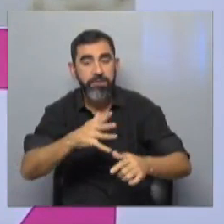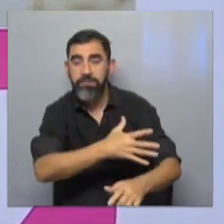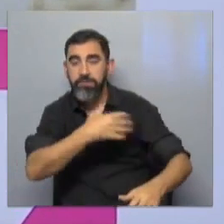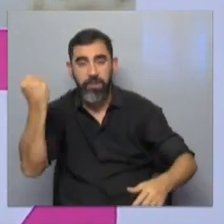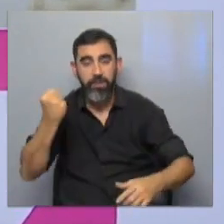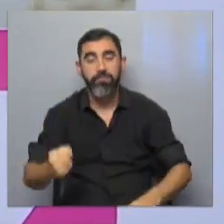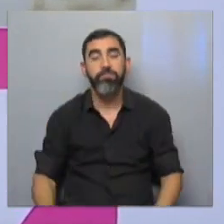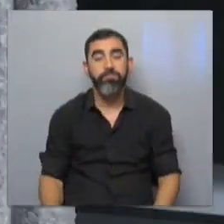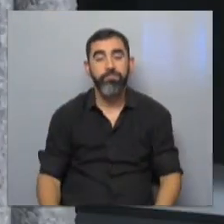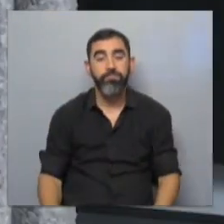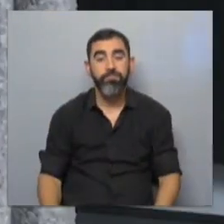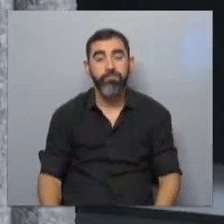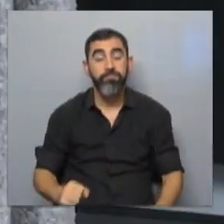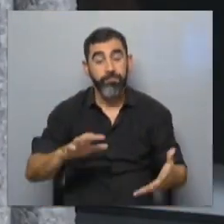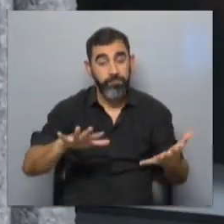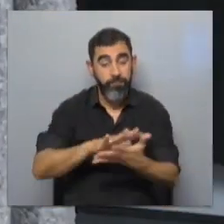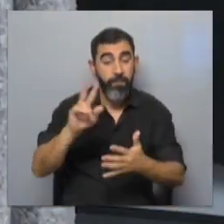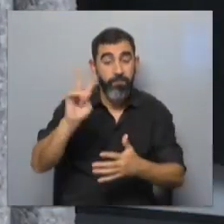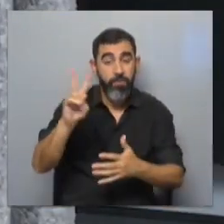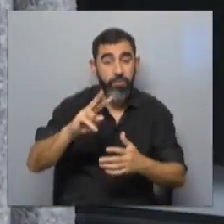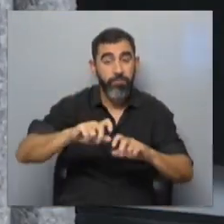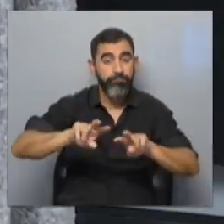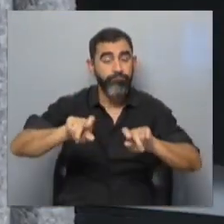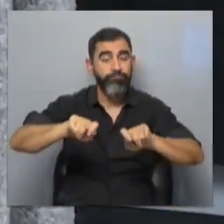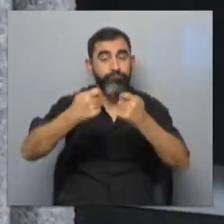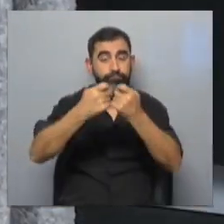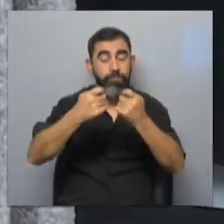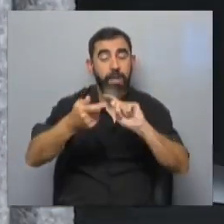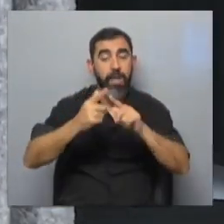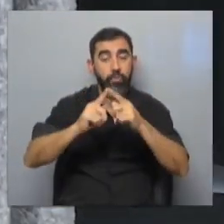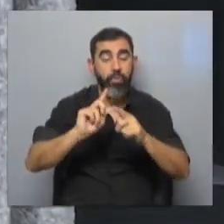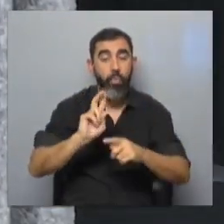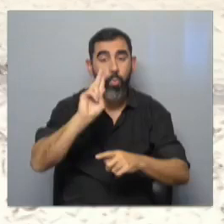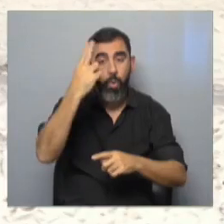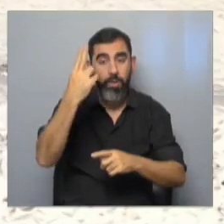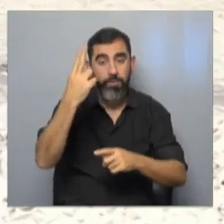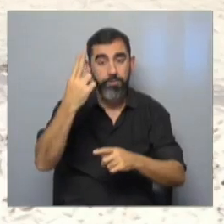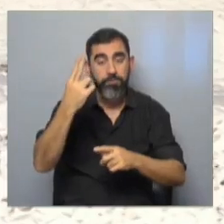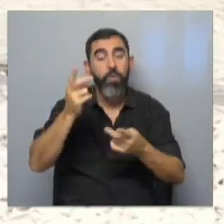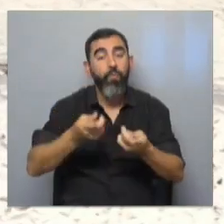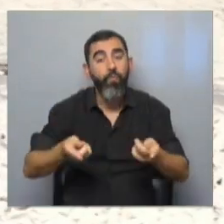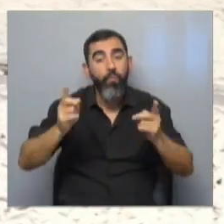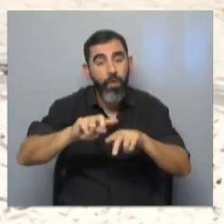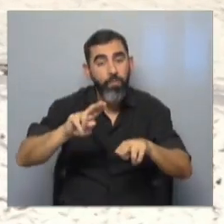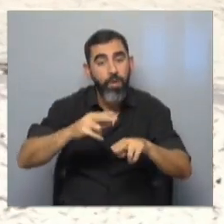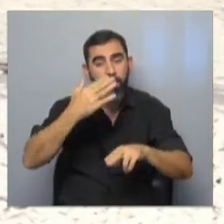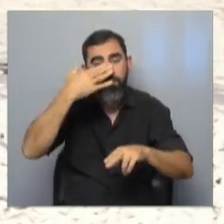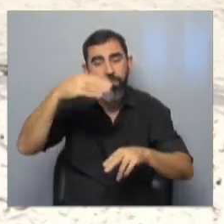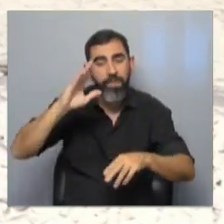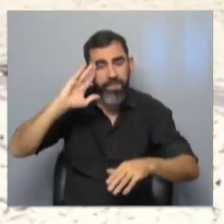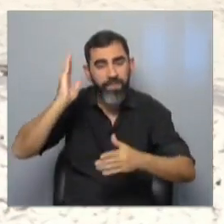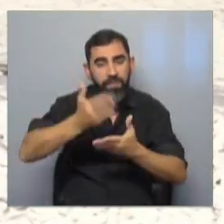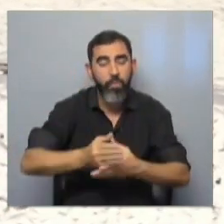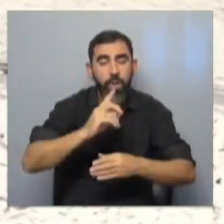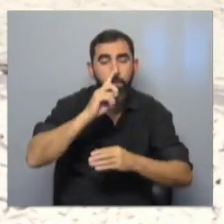a la fuerza. Luego del episodio, Venezuela rompió relaciones diplomáticas con Uruguay, las que se reanudaron al fin de la dictadura